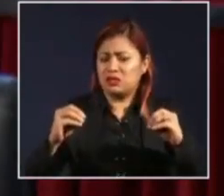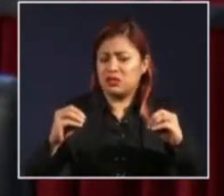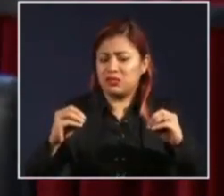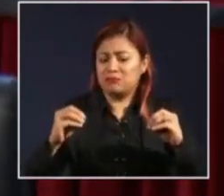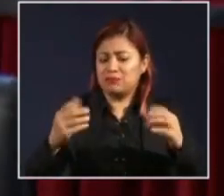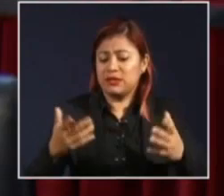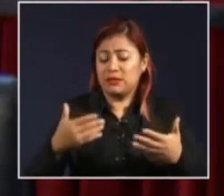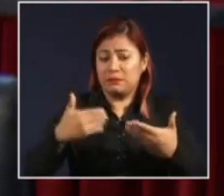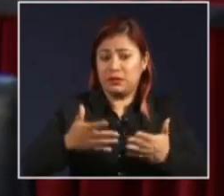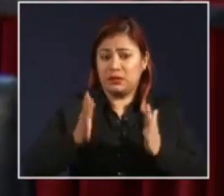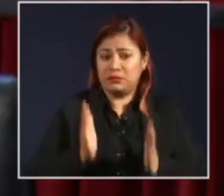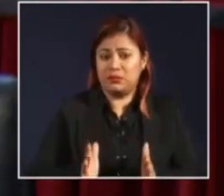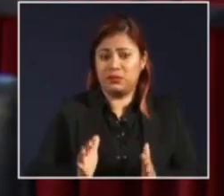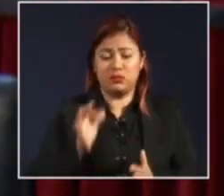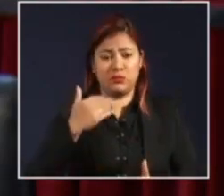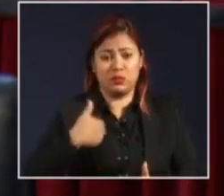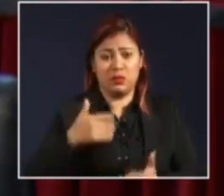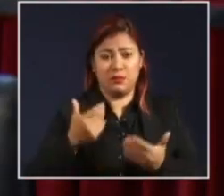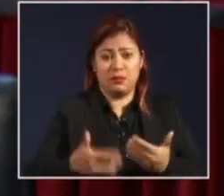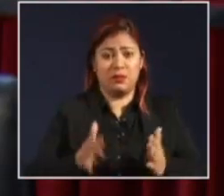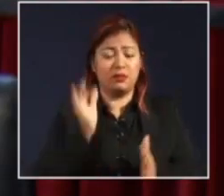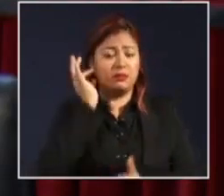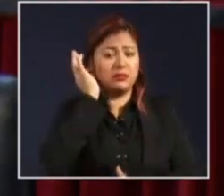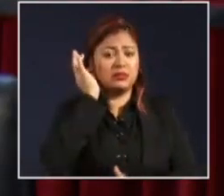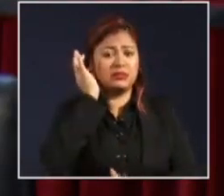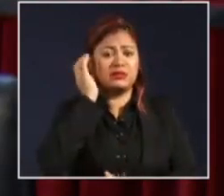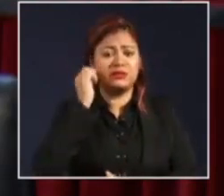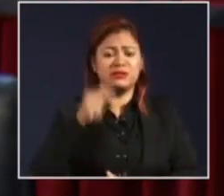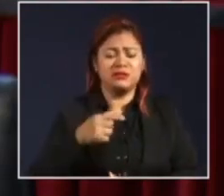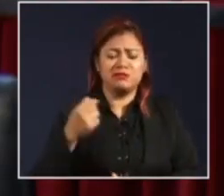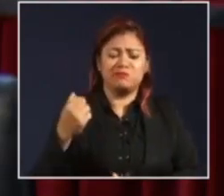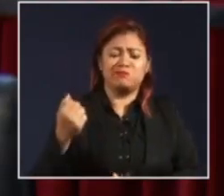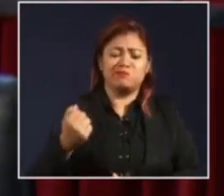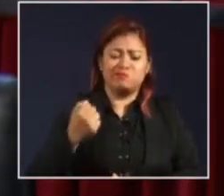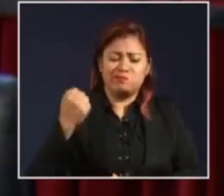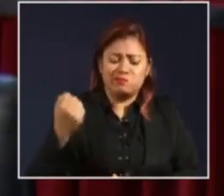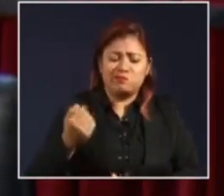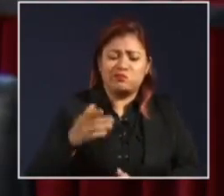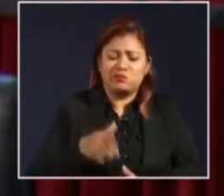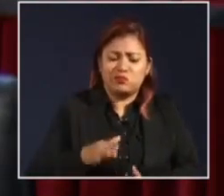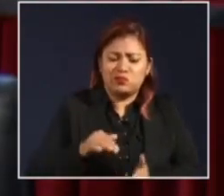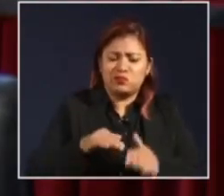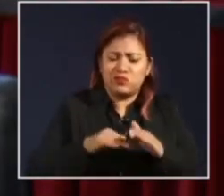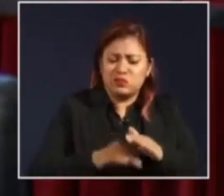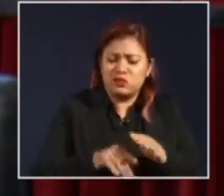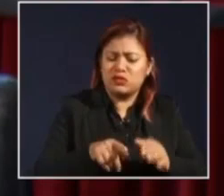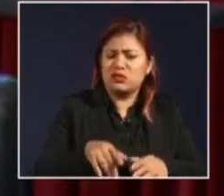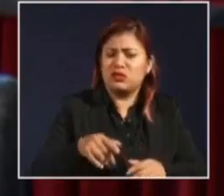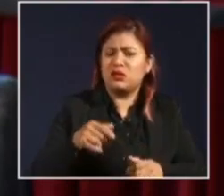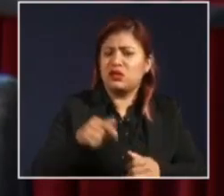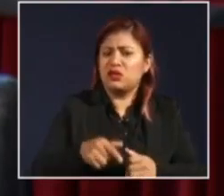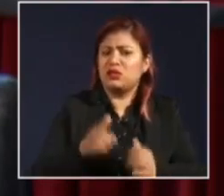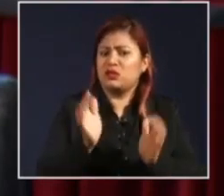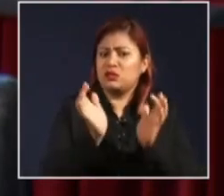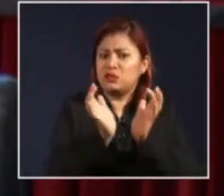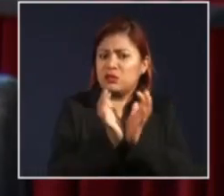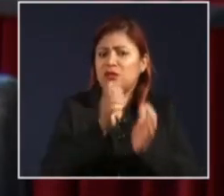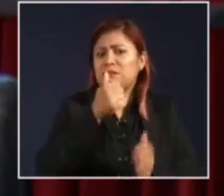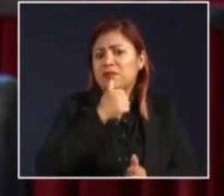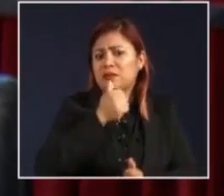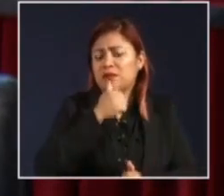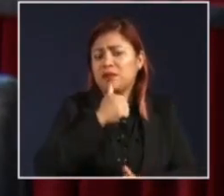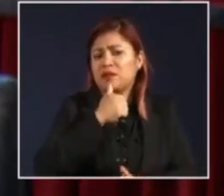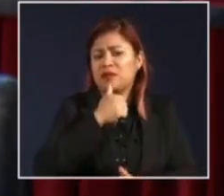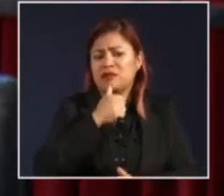panameños y panameñas es que tienen que hacer un sacrificio para que al final estas aseguradoras hagan lo que les dé